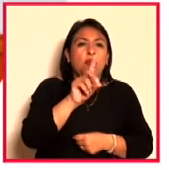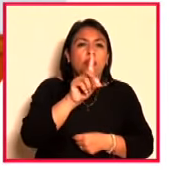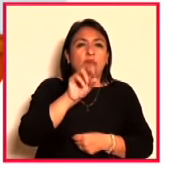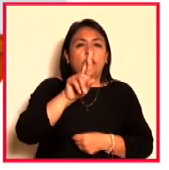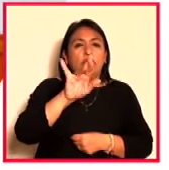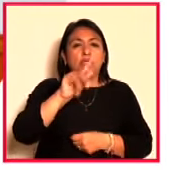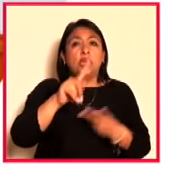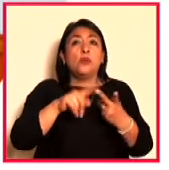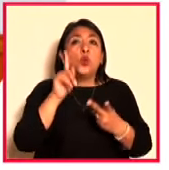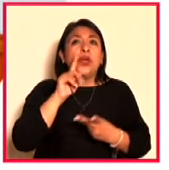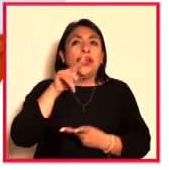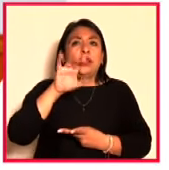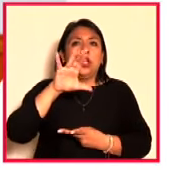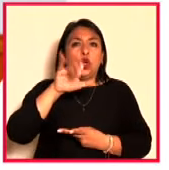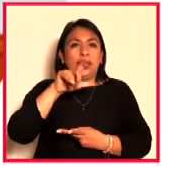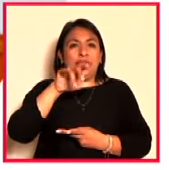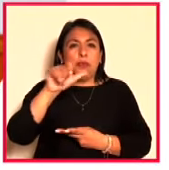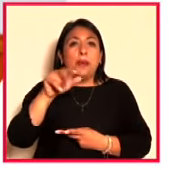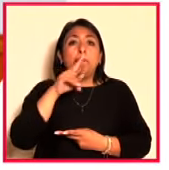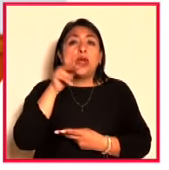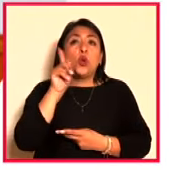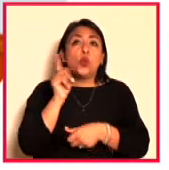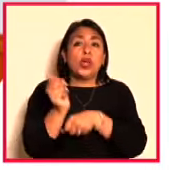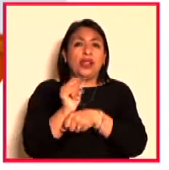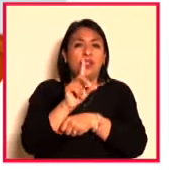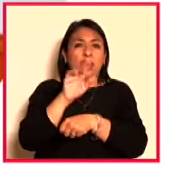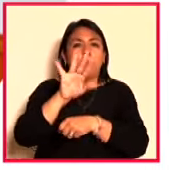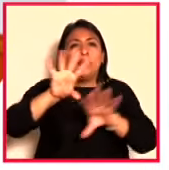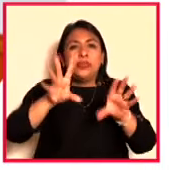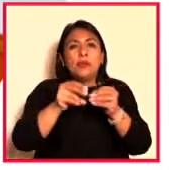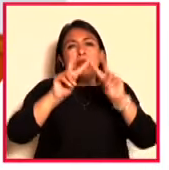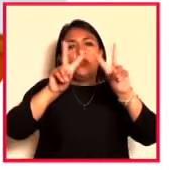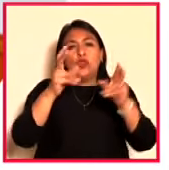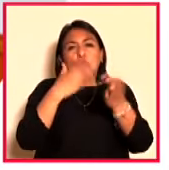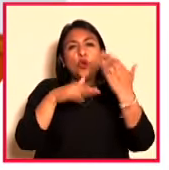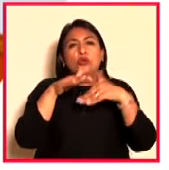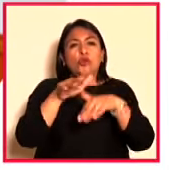Kidman se llevó el de mejor actriz de drama por Todo sobre los Ricardo.